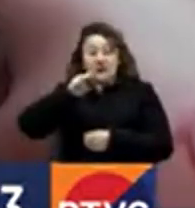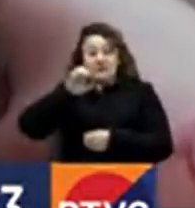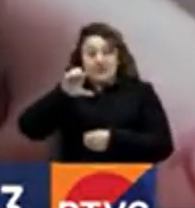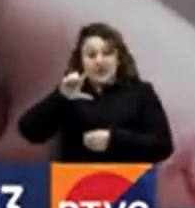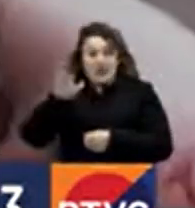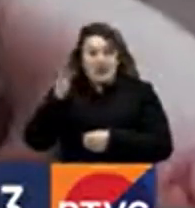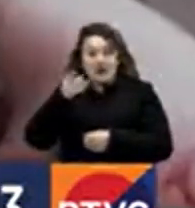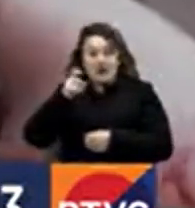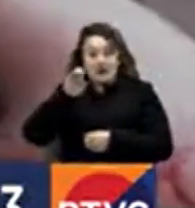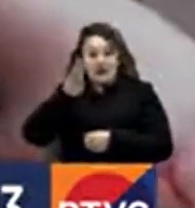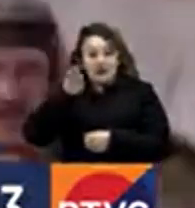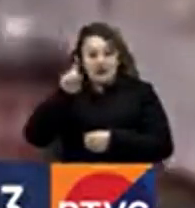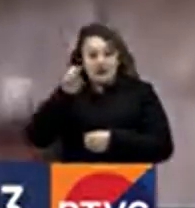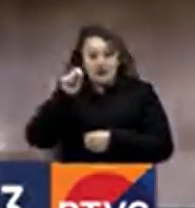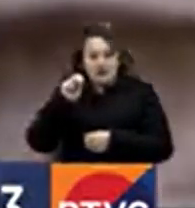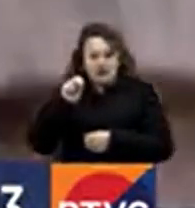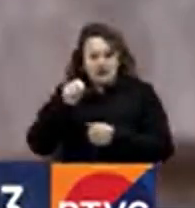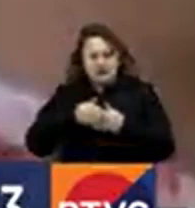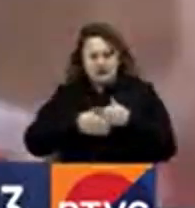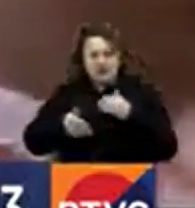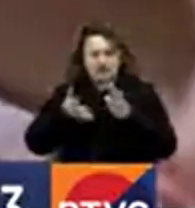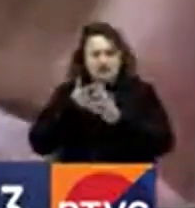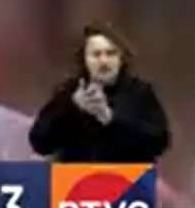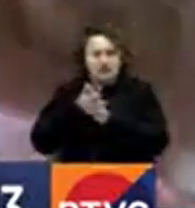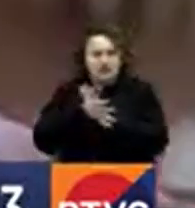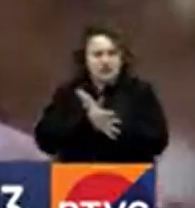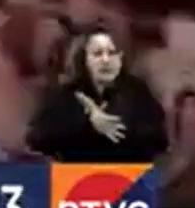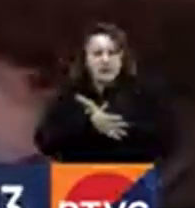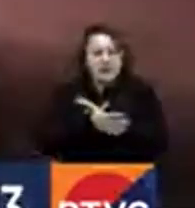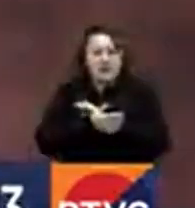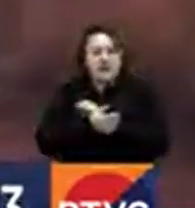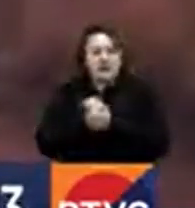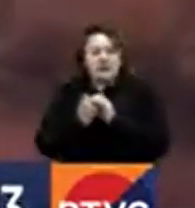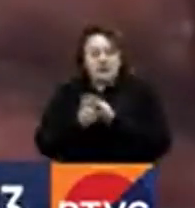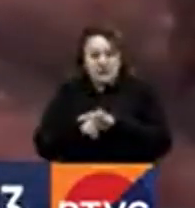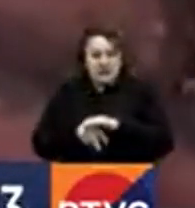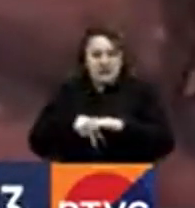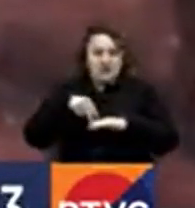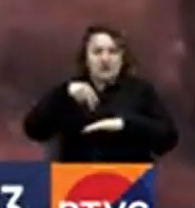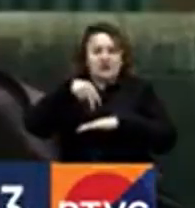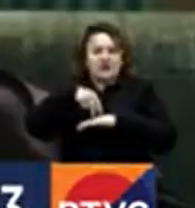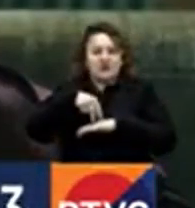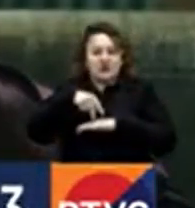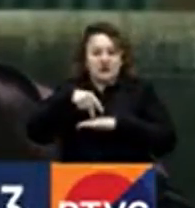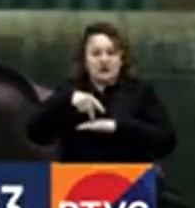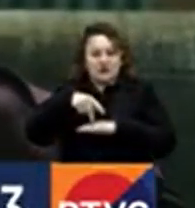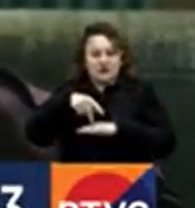la película narrará los hechos ocurridos desde la resurrección del Mesías.